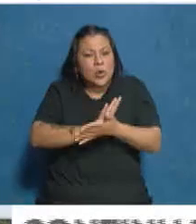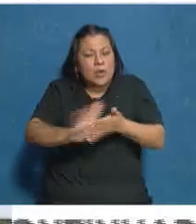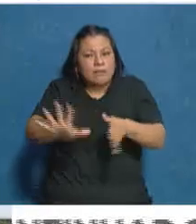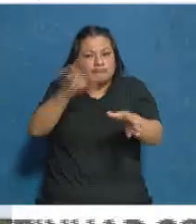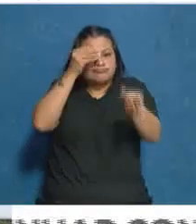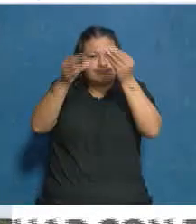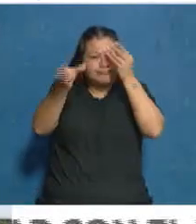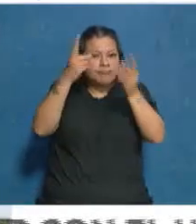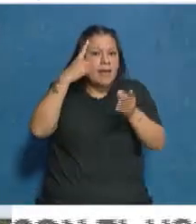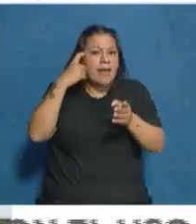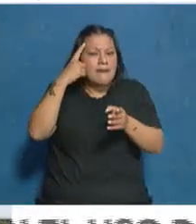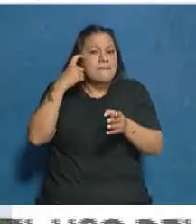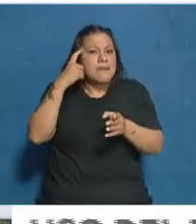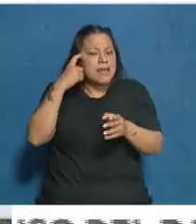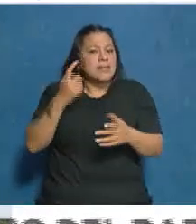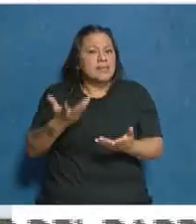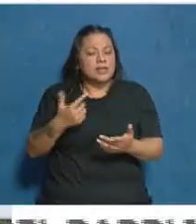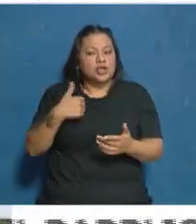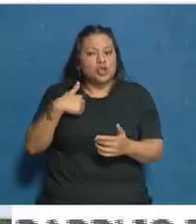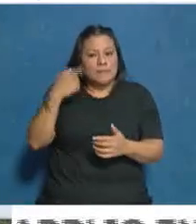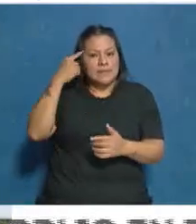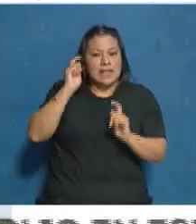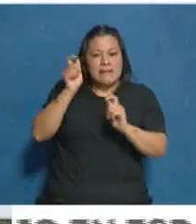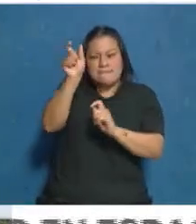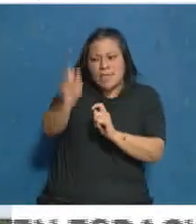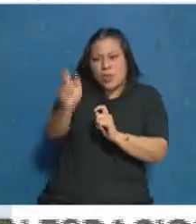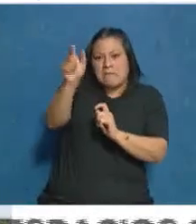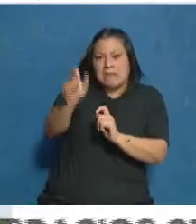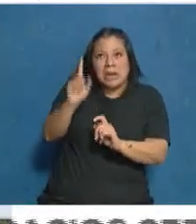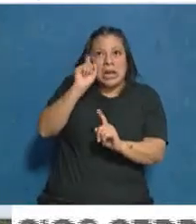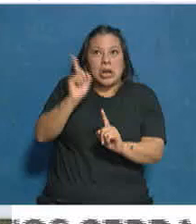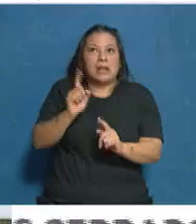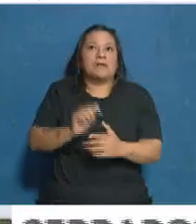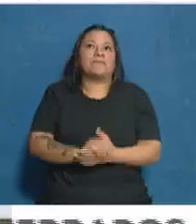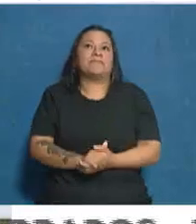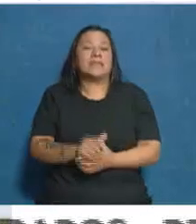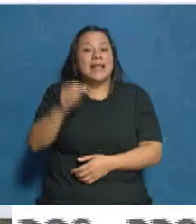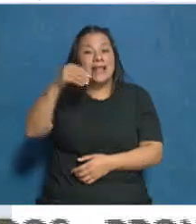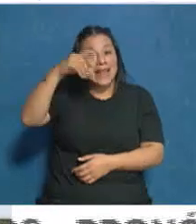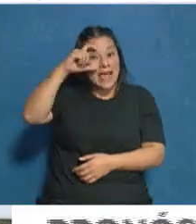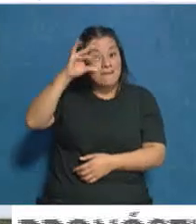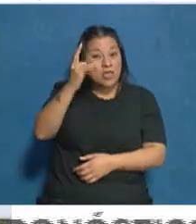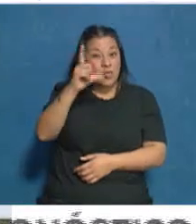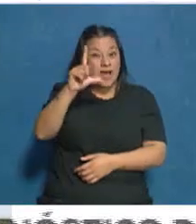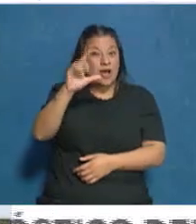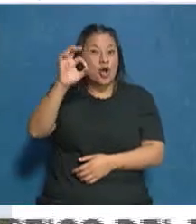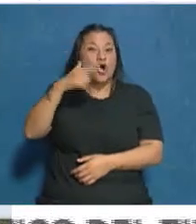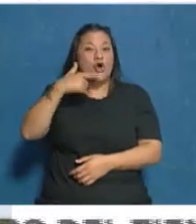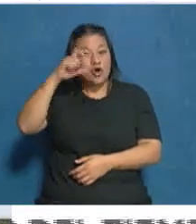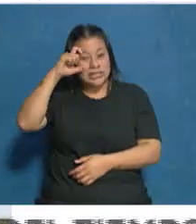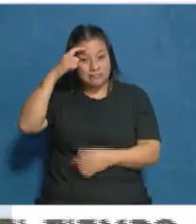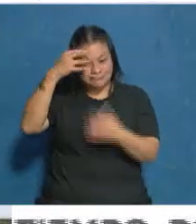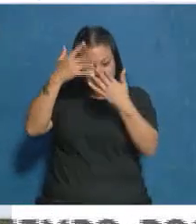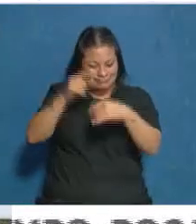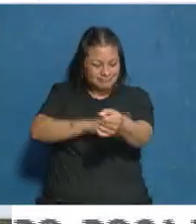¿no? Como el trasplante de médula, que yo pensé que era la médula espinal, y no, la médula ósea es un tejido que se obtiene a través